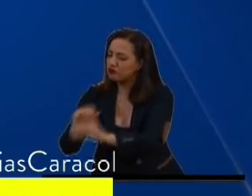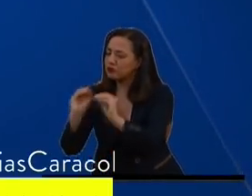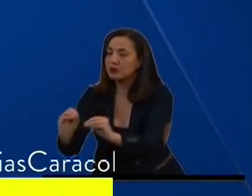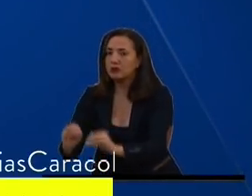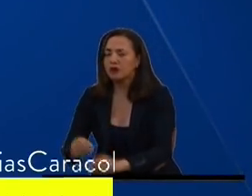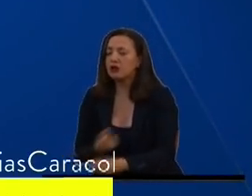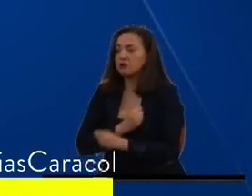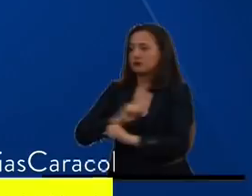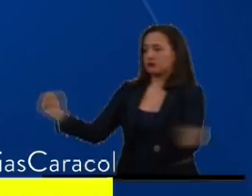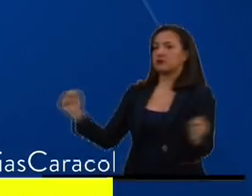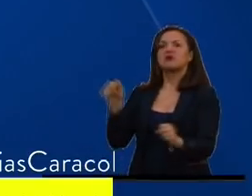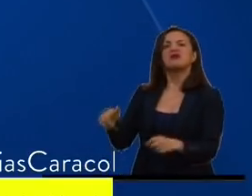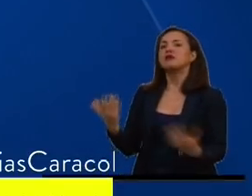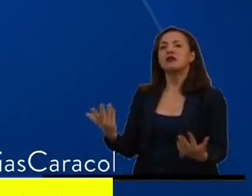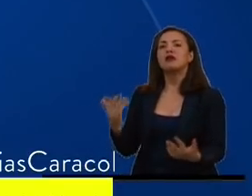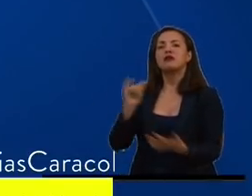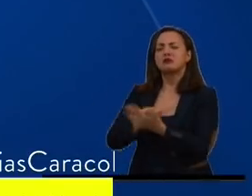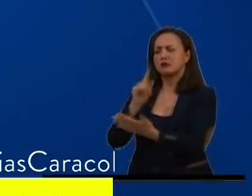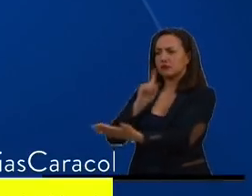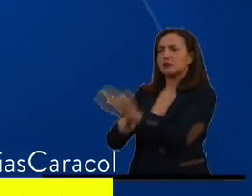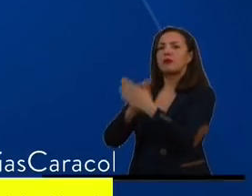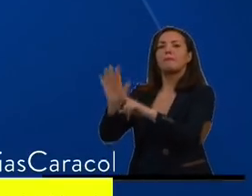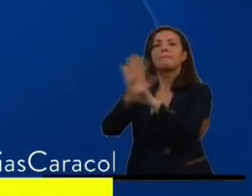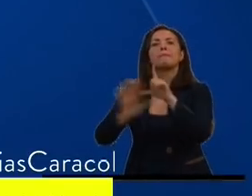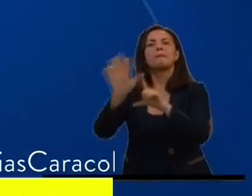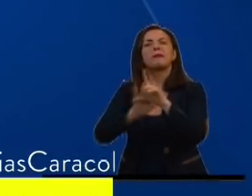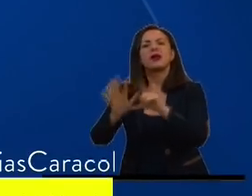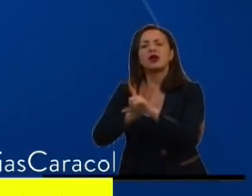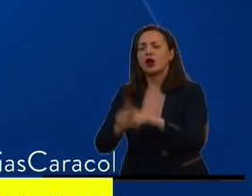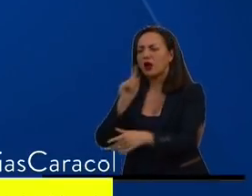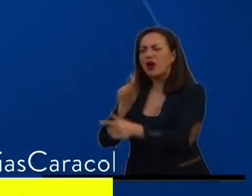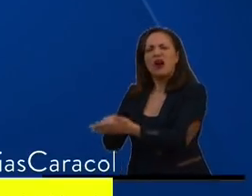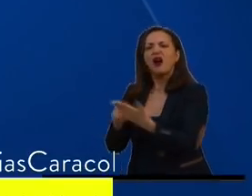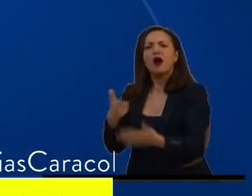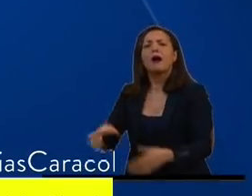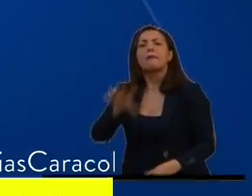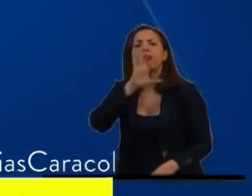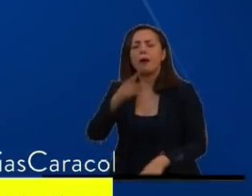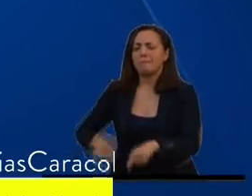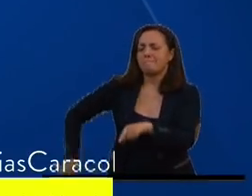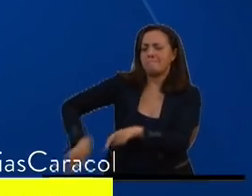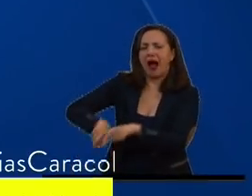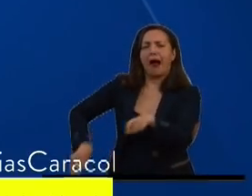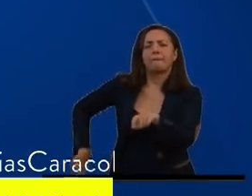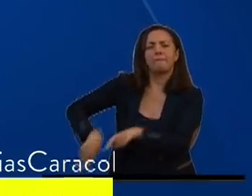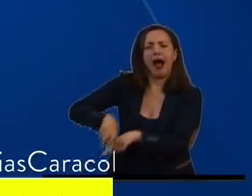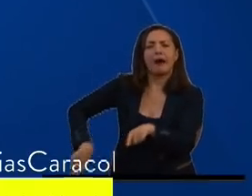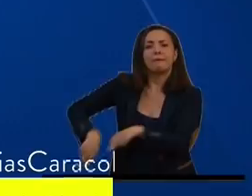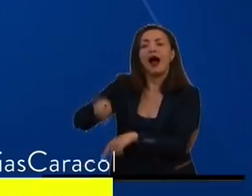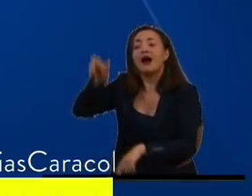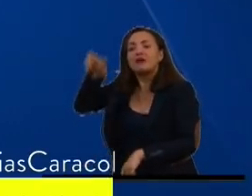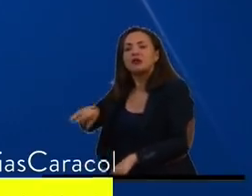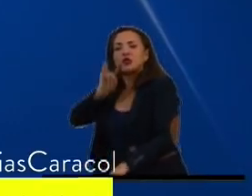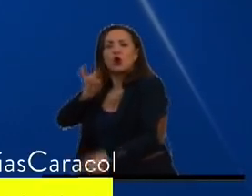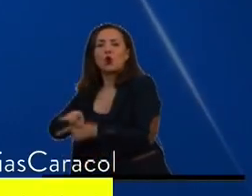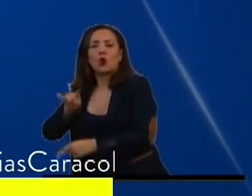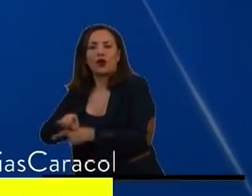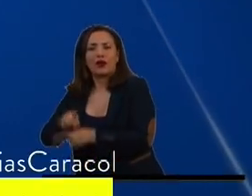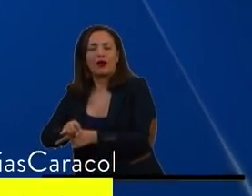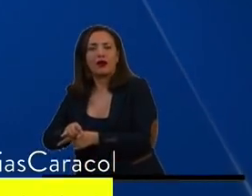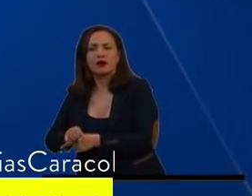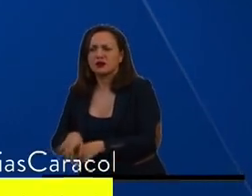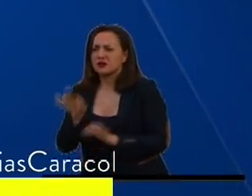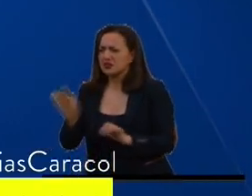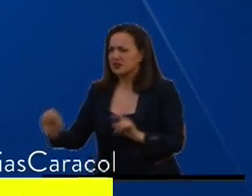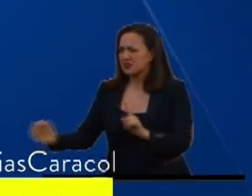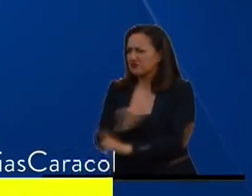fue grande al conocer estos videos en los que se ve cómo el animal es golpeado por uno de sus cuidadores. El maltrato es